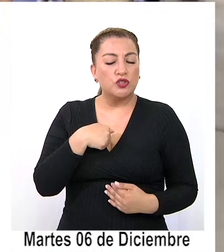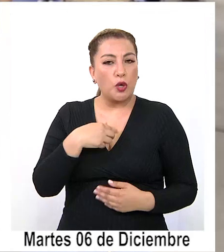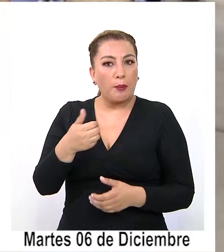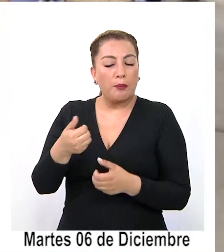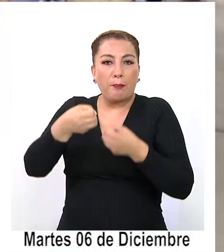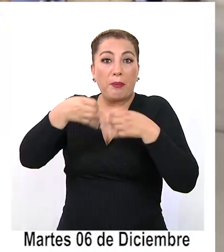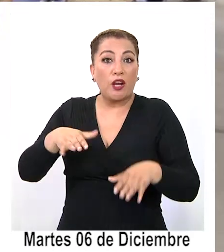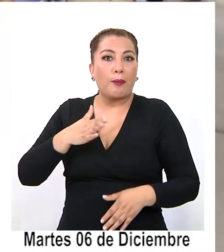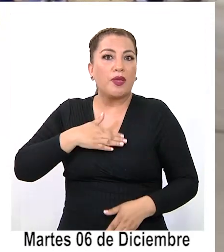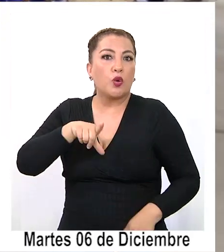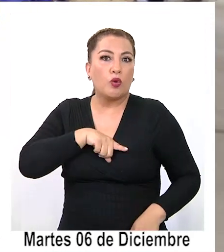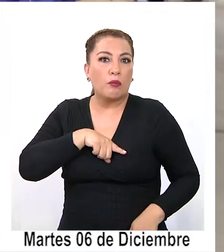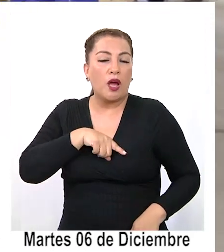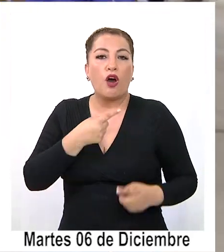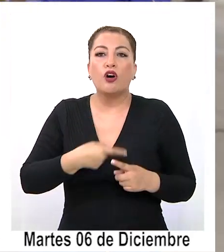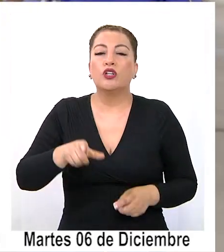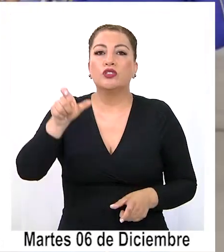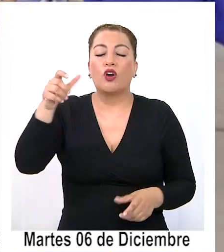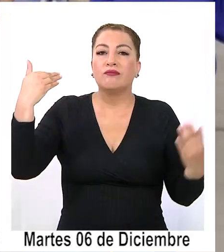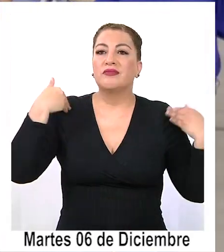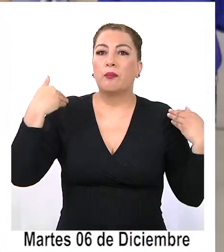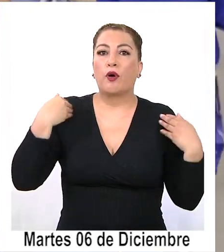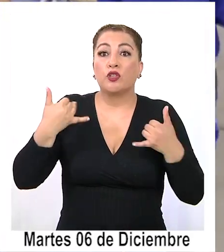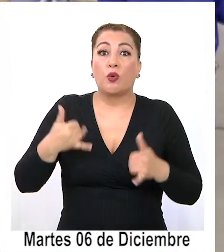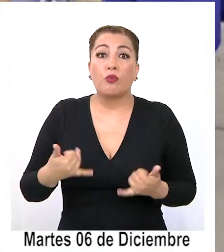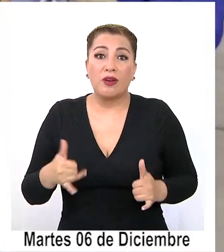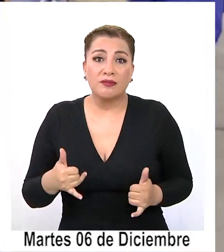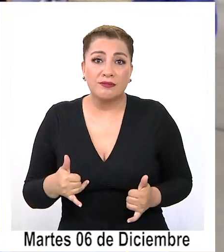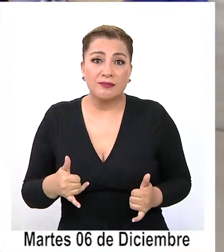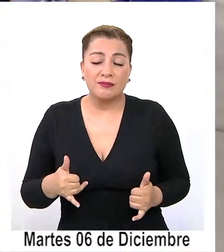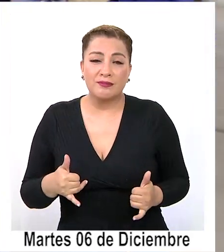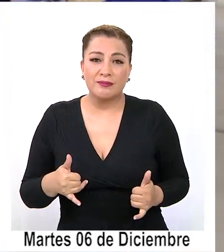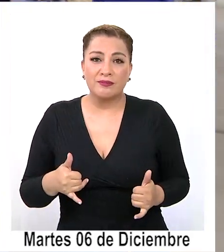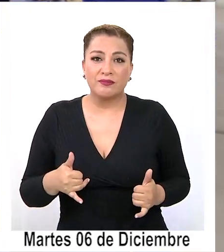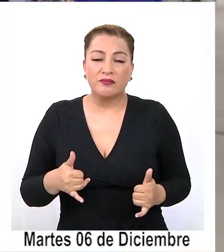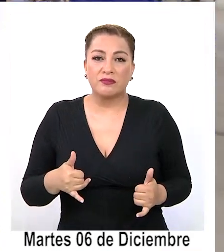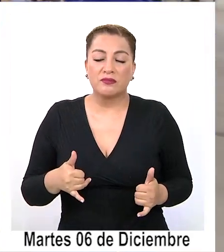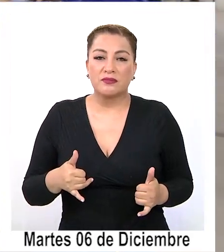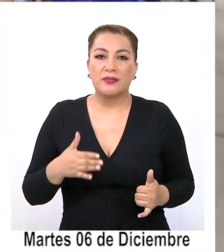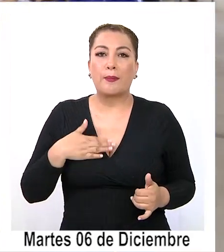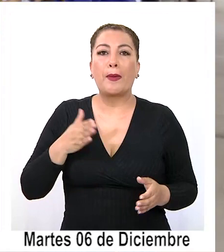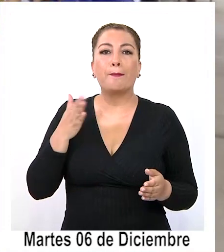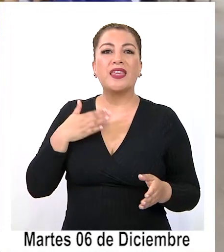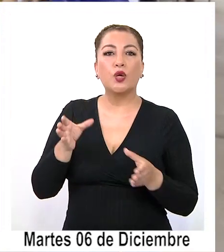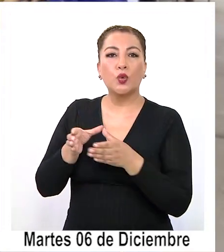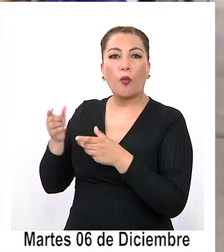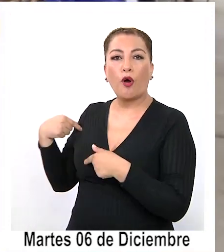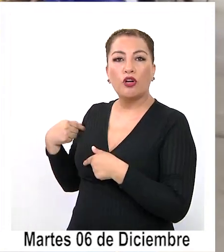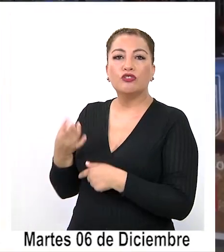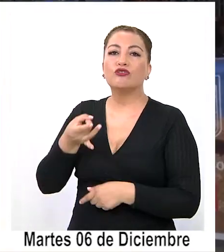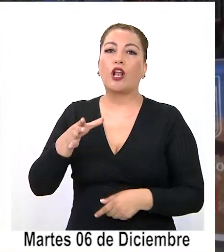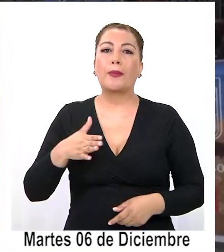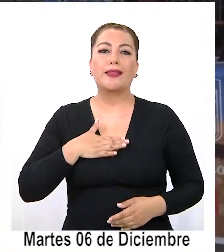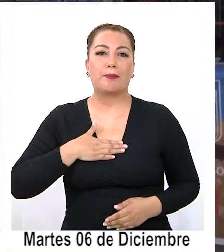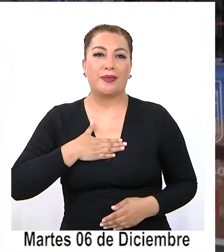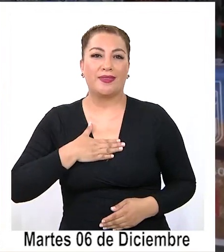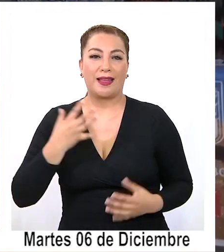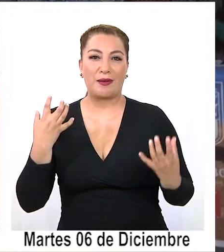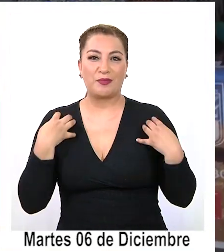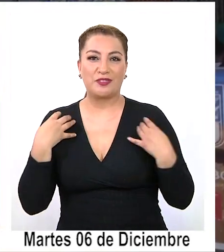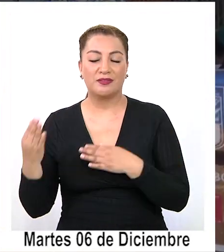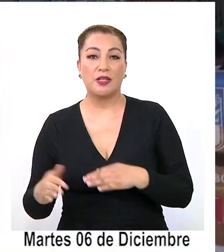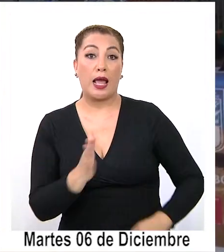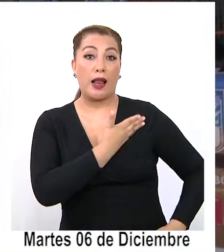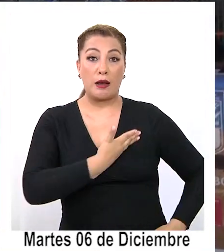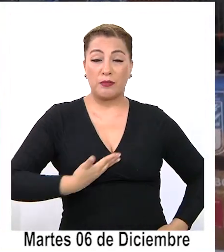tú pierdes es tu culpa, el cambio de otros deportes como que juegas, y depende mucho de tu equipo, cambio aquí todo depende más bien de ti. El